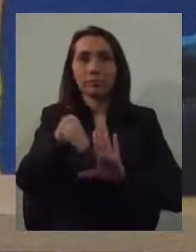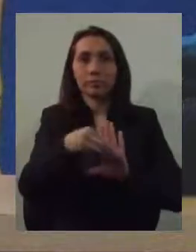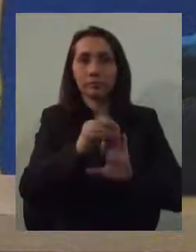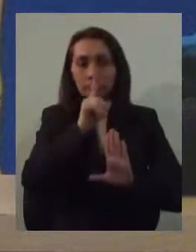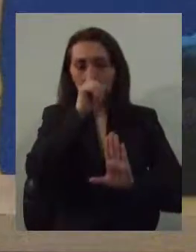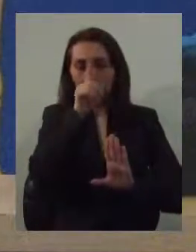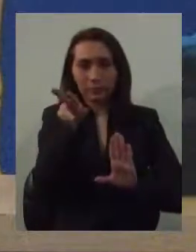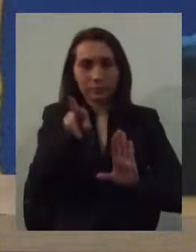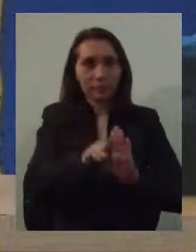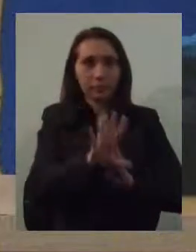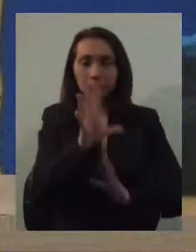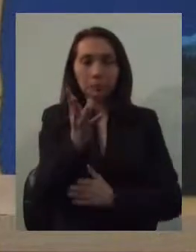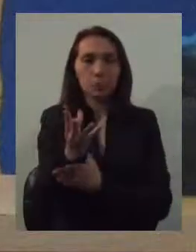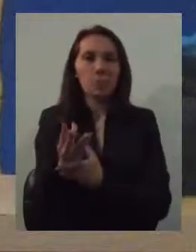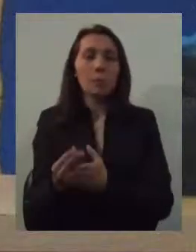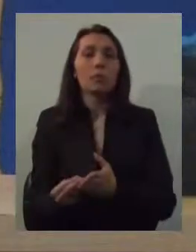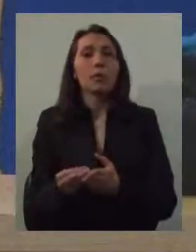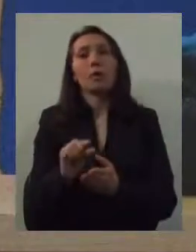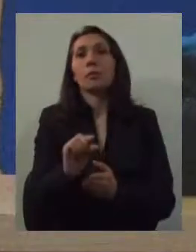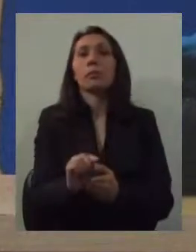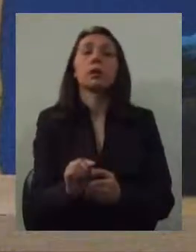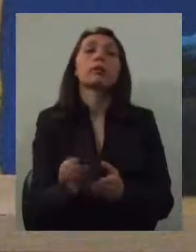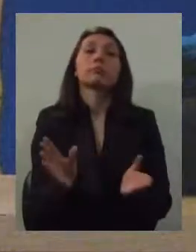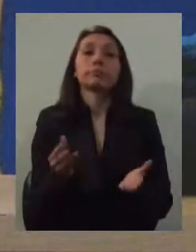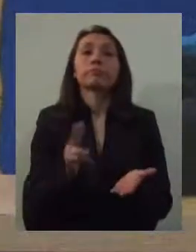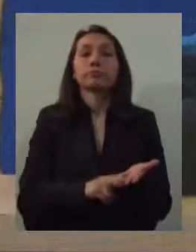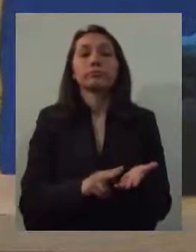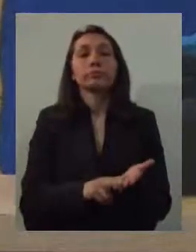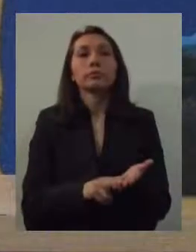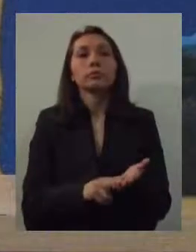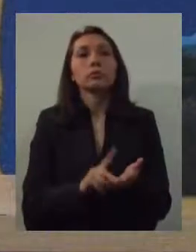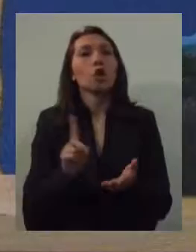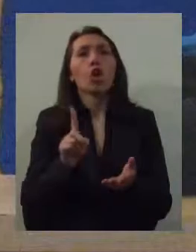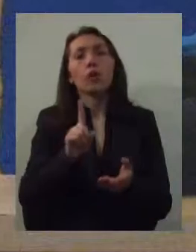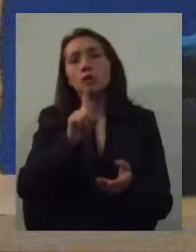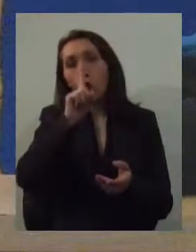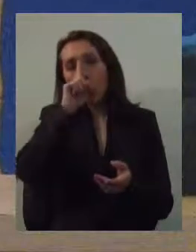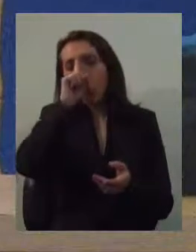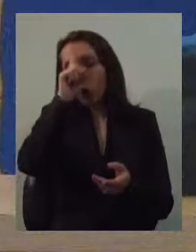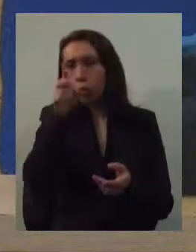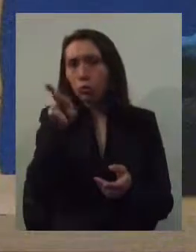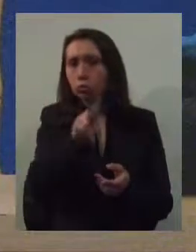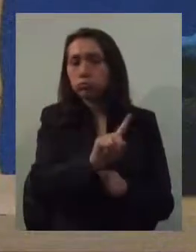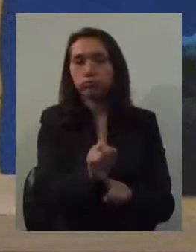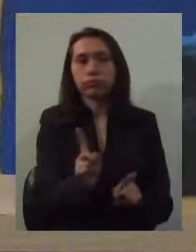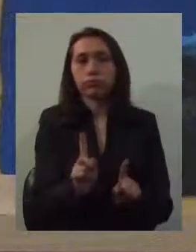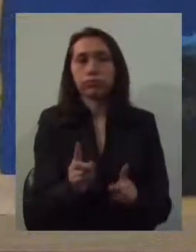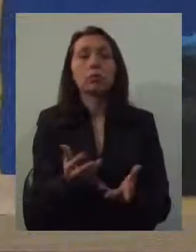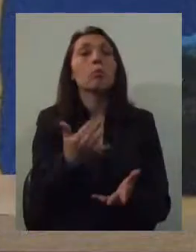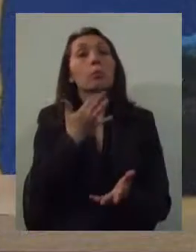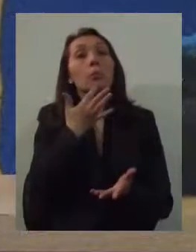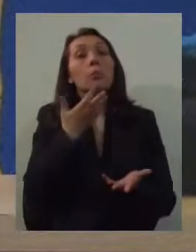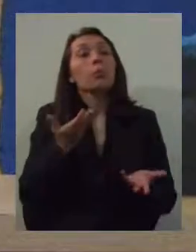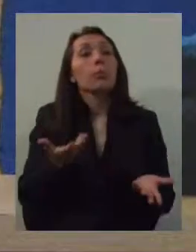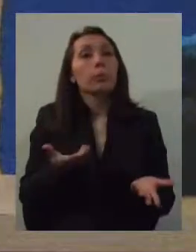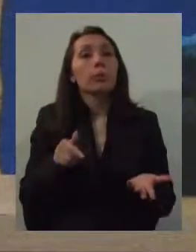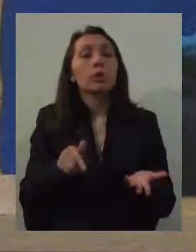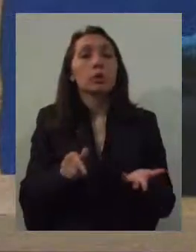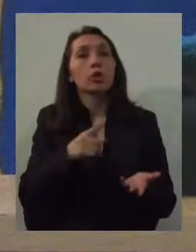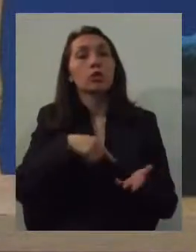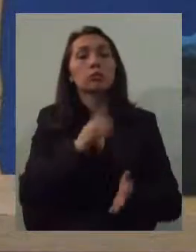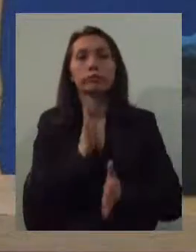común, diríamos, mucho menos, por supuesto, no es usual, no es frecuente, porque